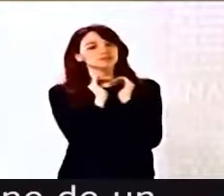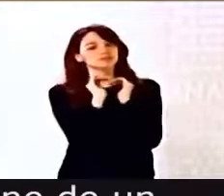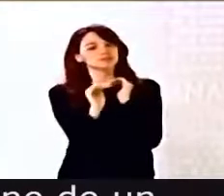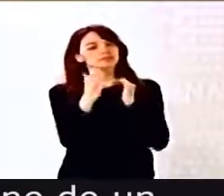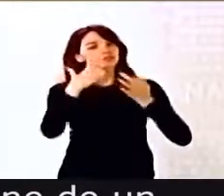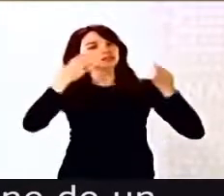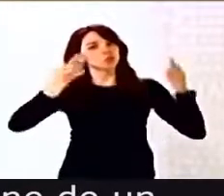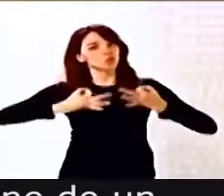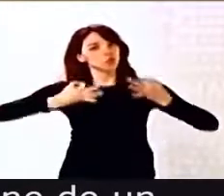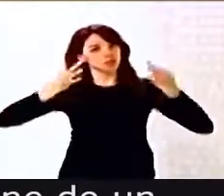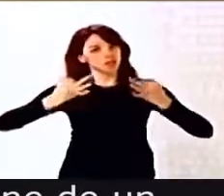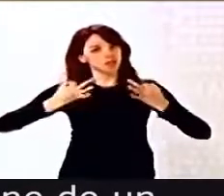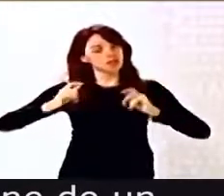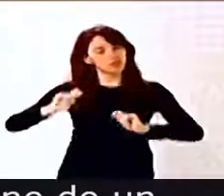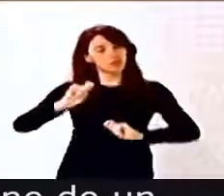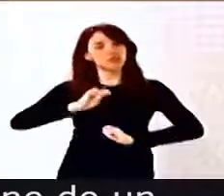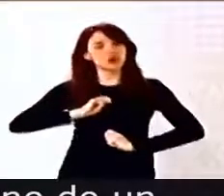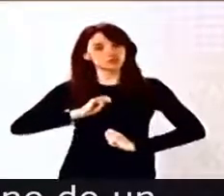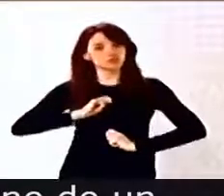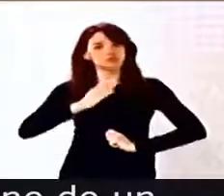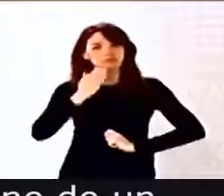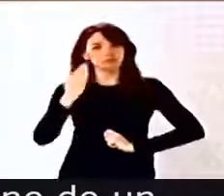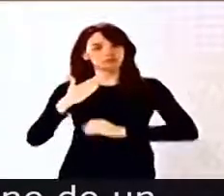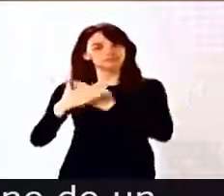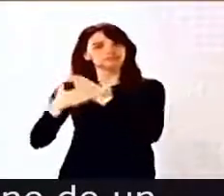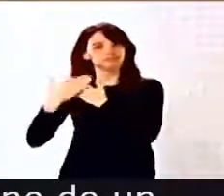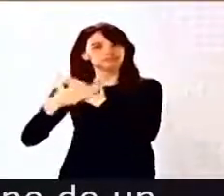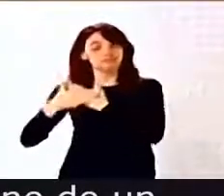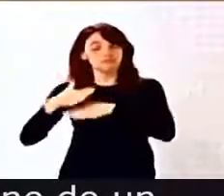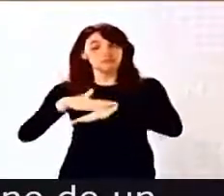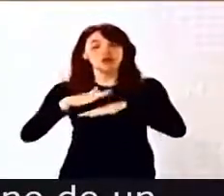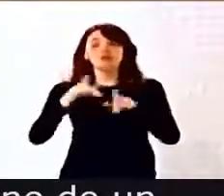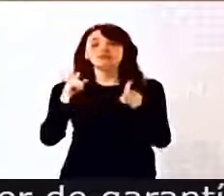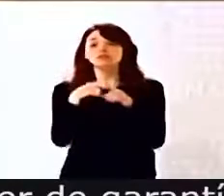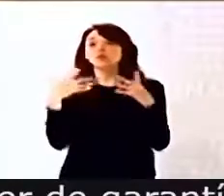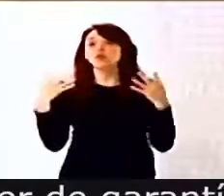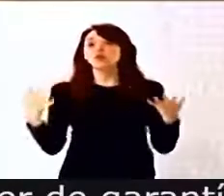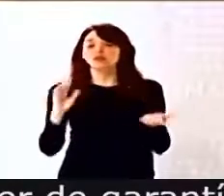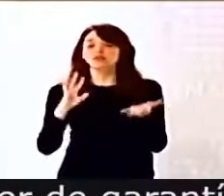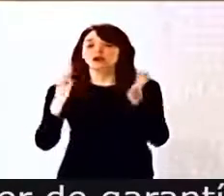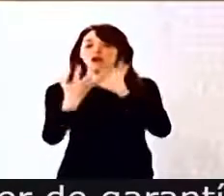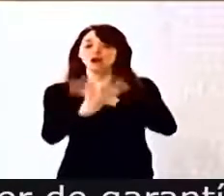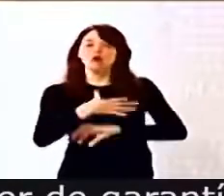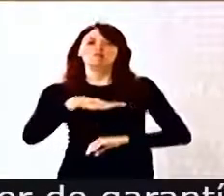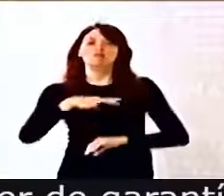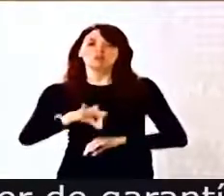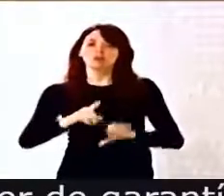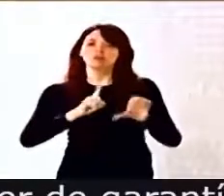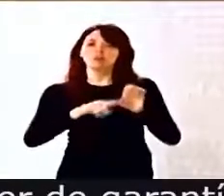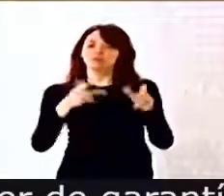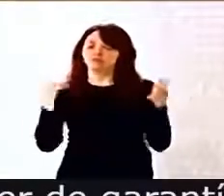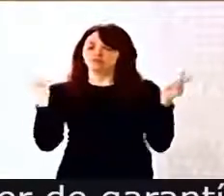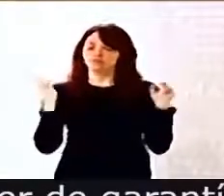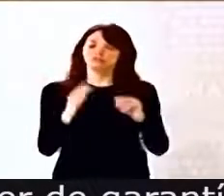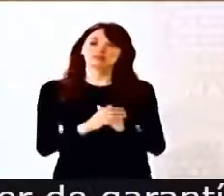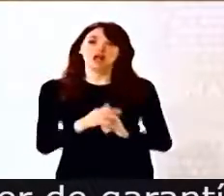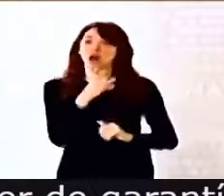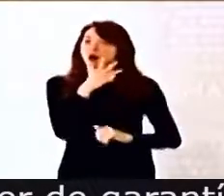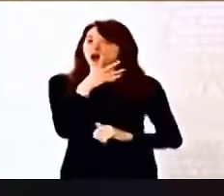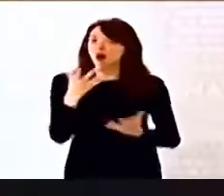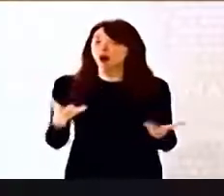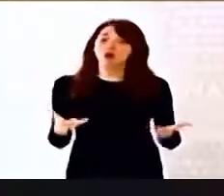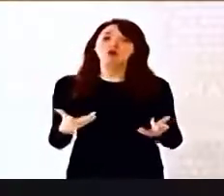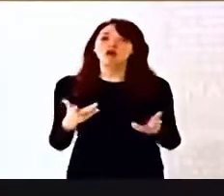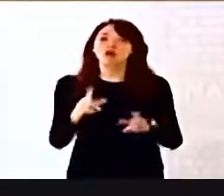seguridad para que podamos hacer este tránsito hoy en Extremadura. Y ahora me someto